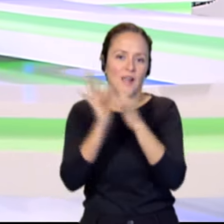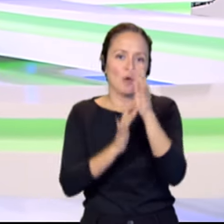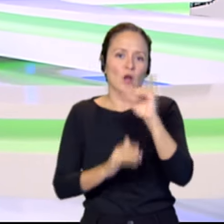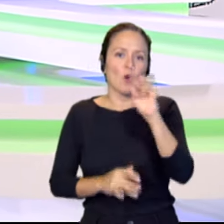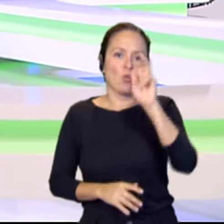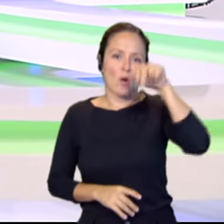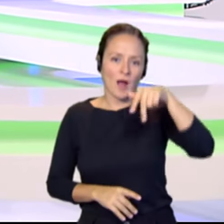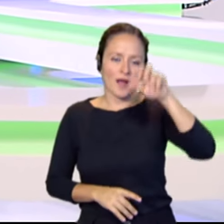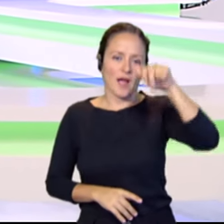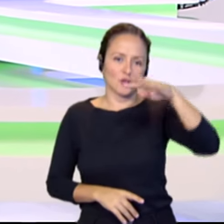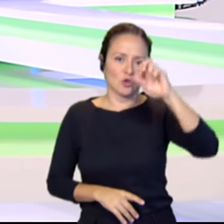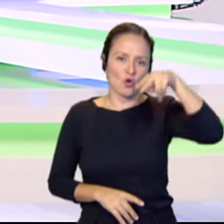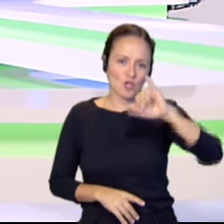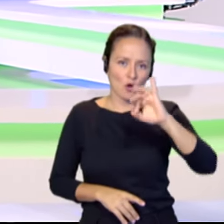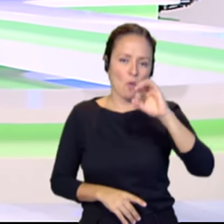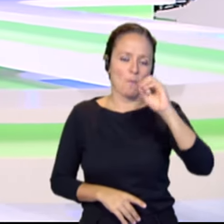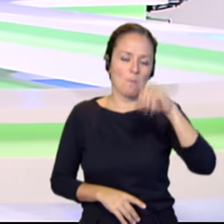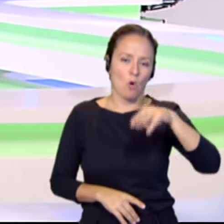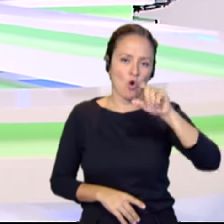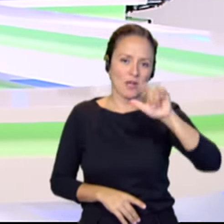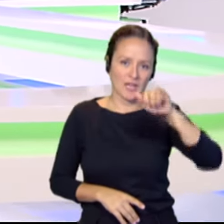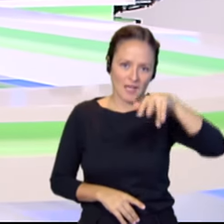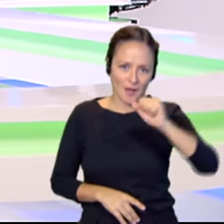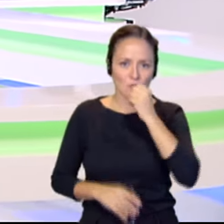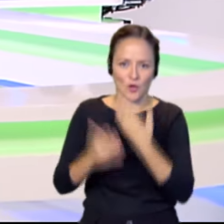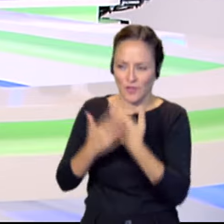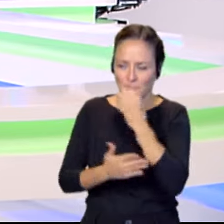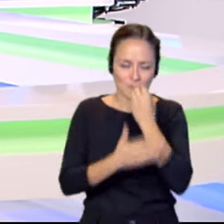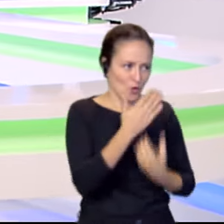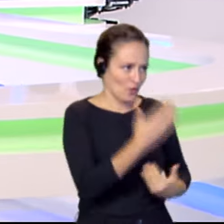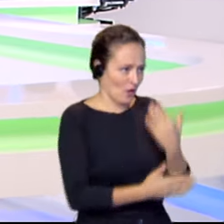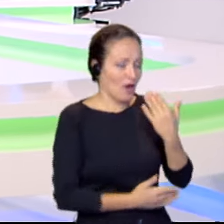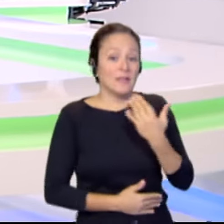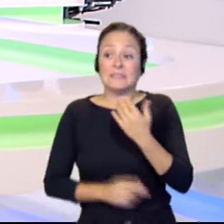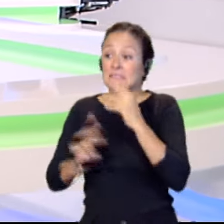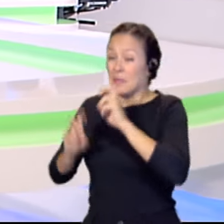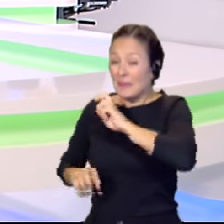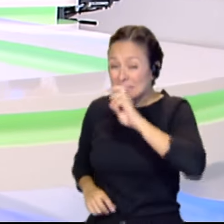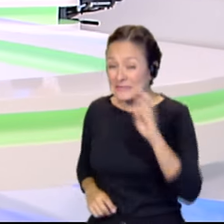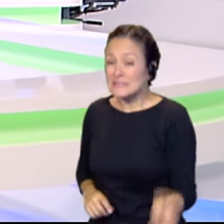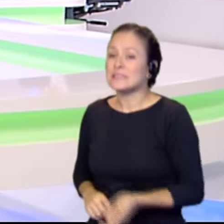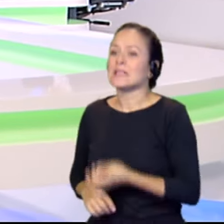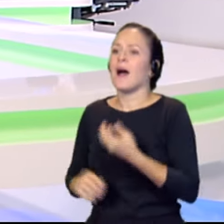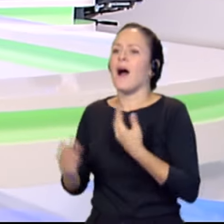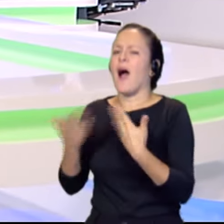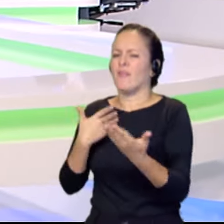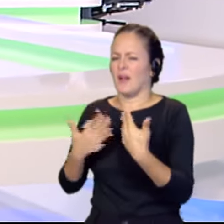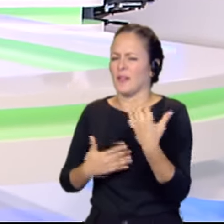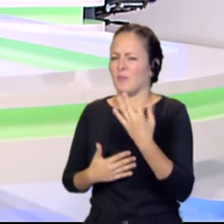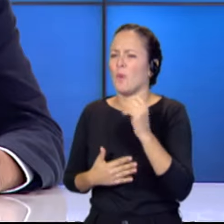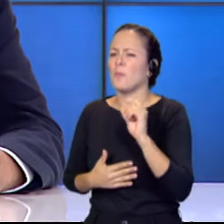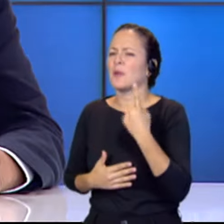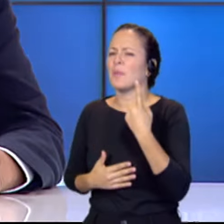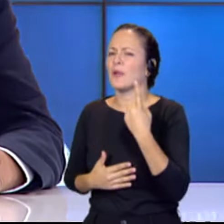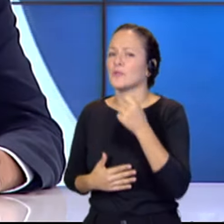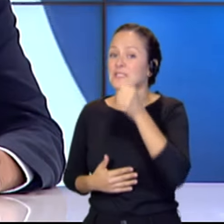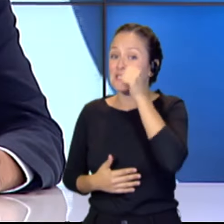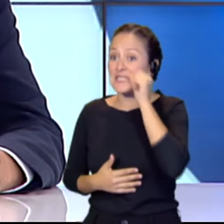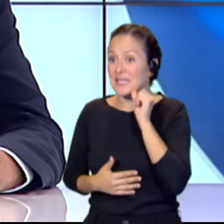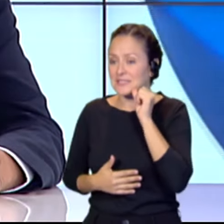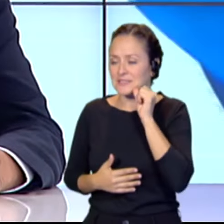Bueno hay varias dudas y también varias cuestiones en principio eh la primera es que Pedro Sánchez decida no